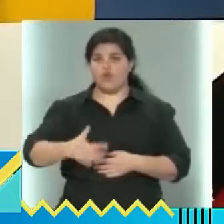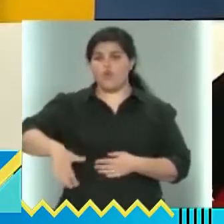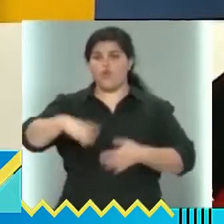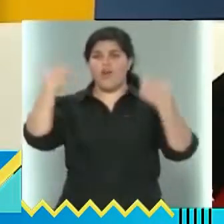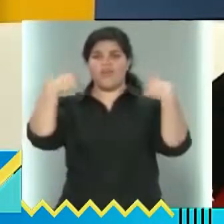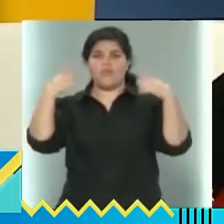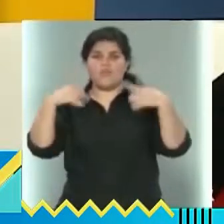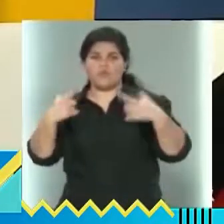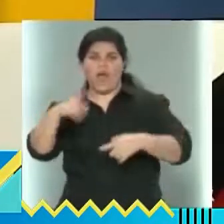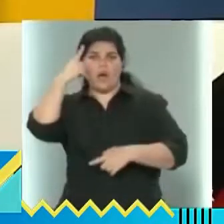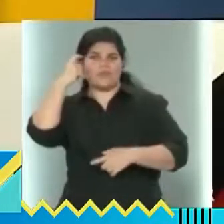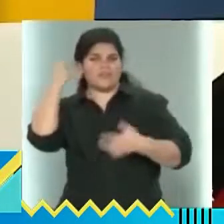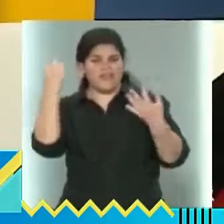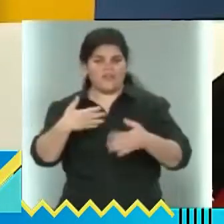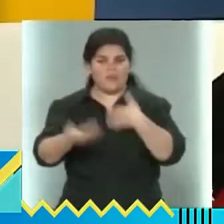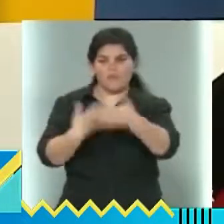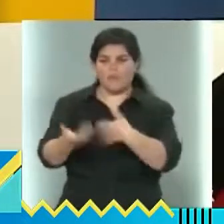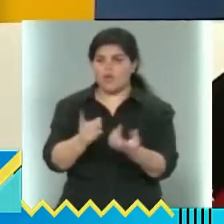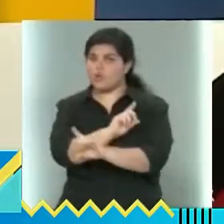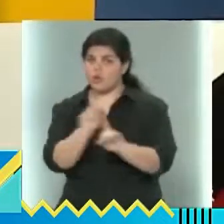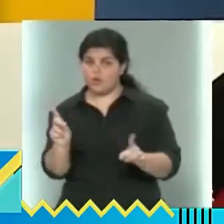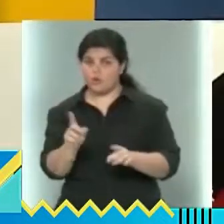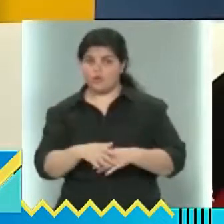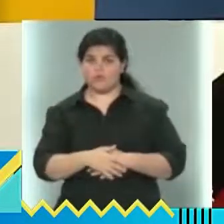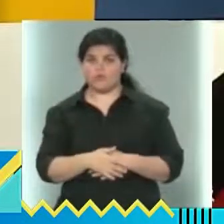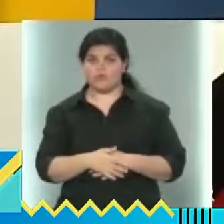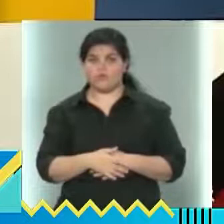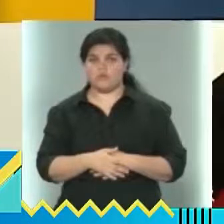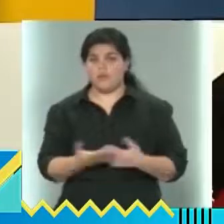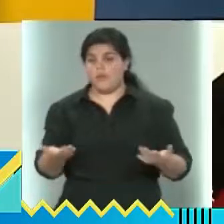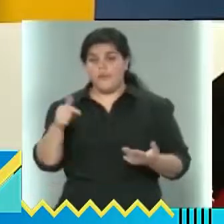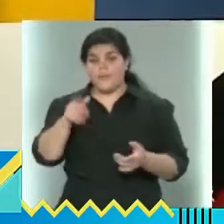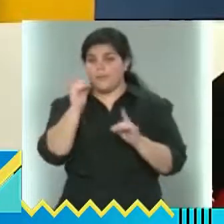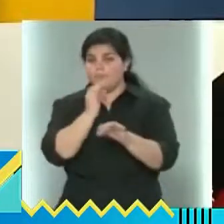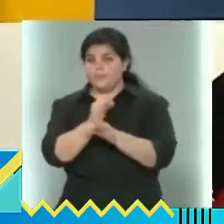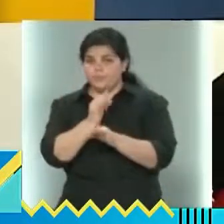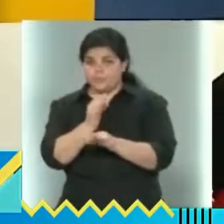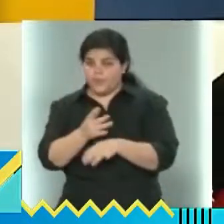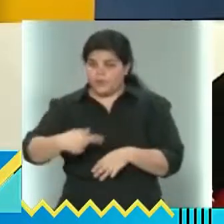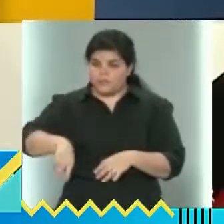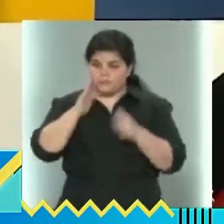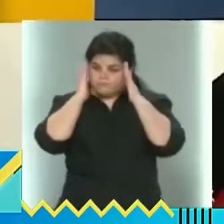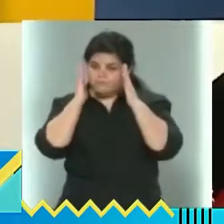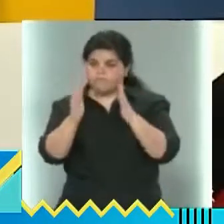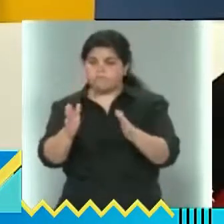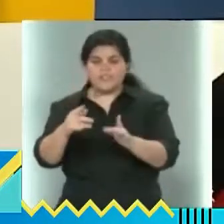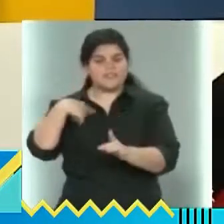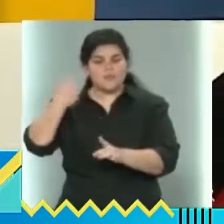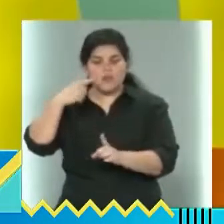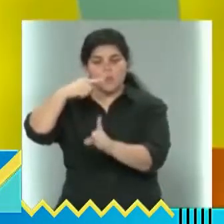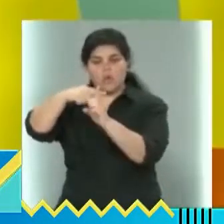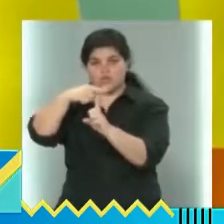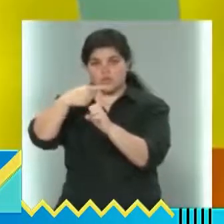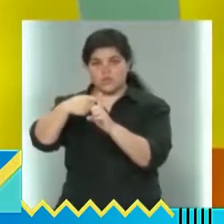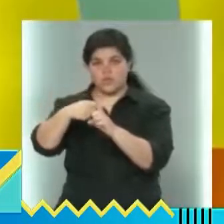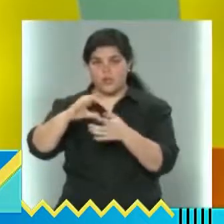el aprendizaje como debe ser, ¿no es cierto? Pero como siempre las docentes miran positivamente